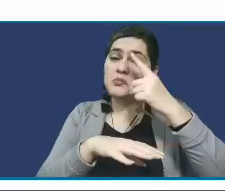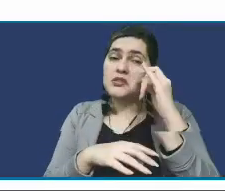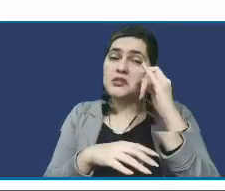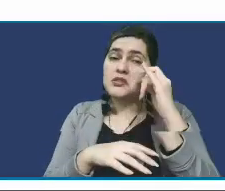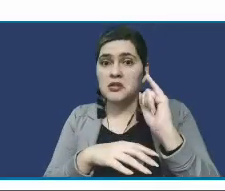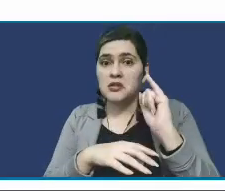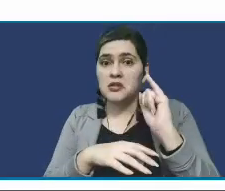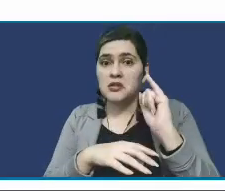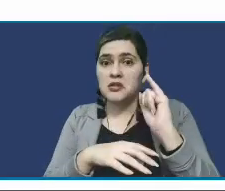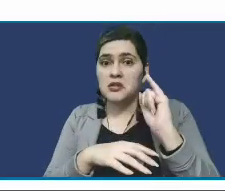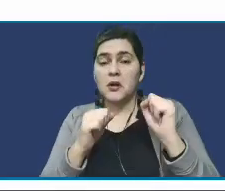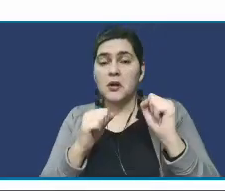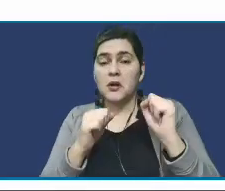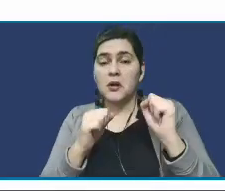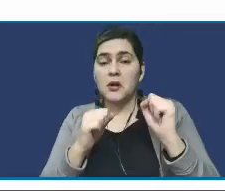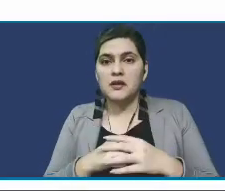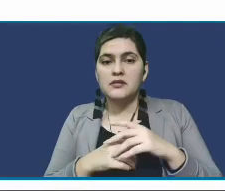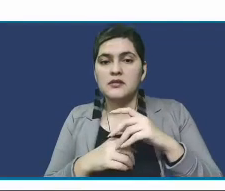que es